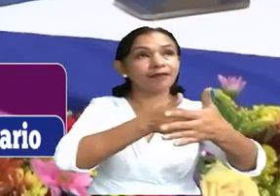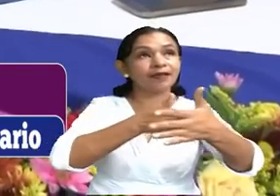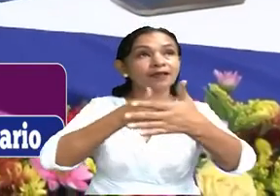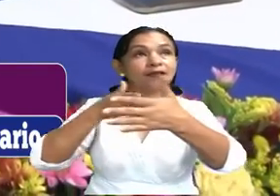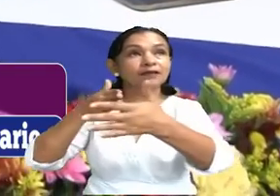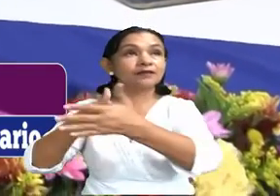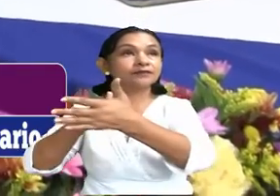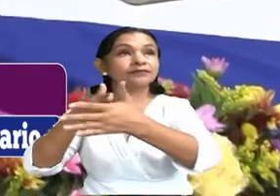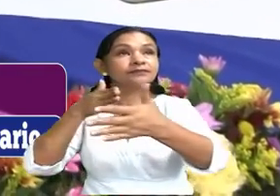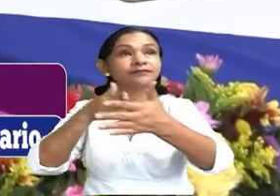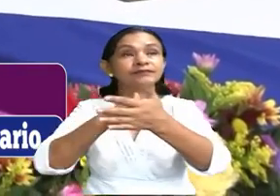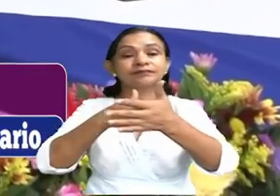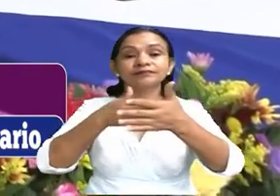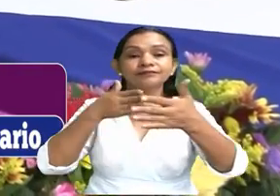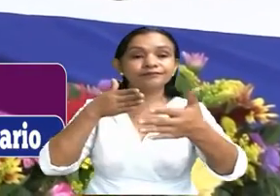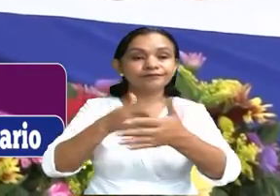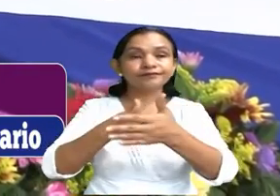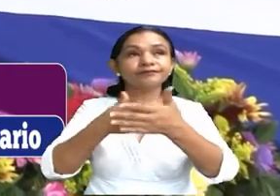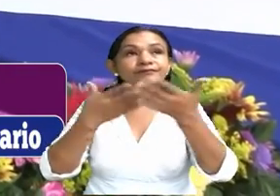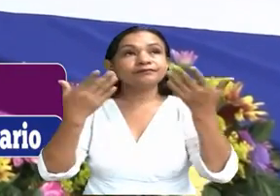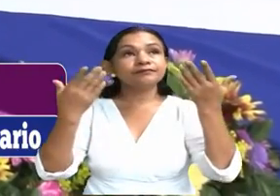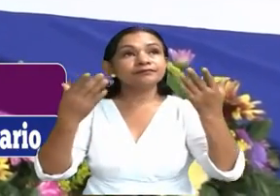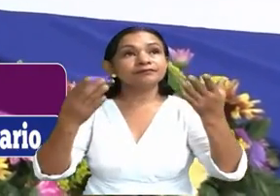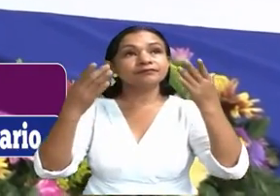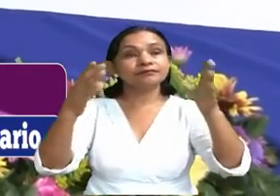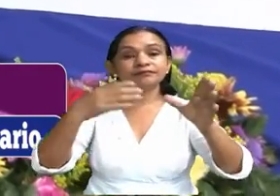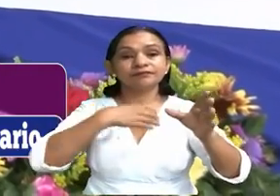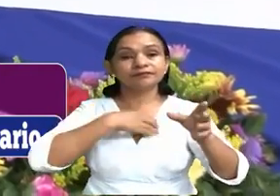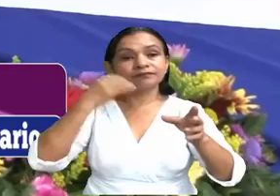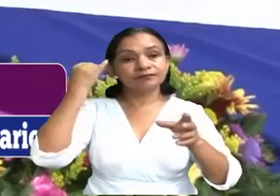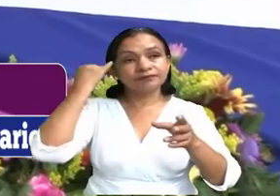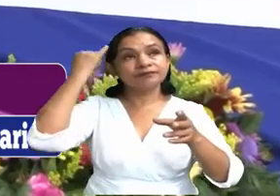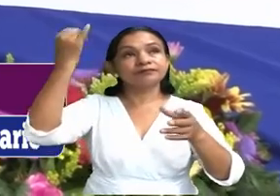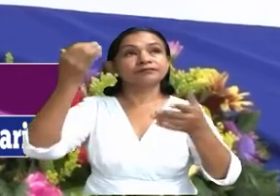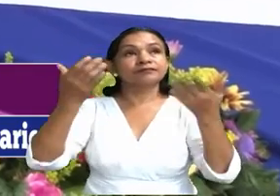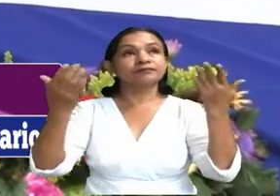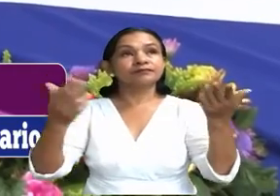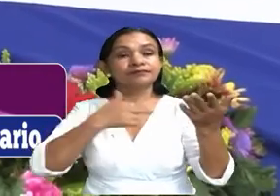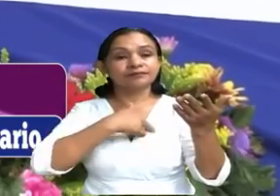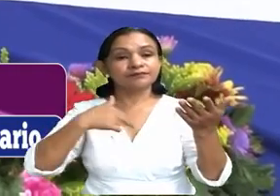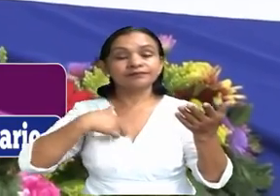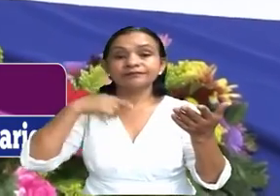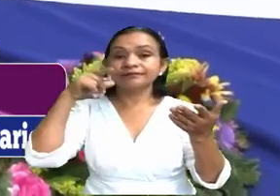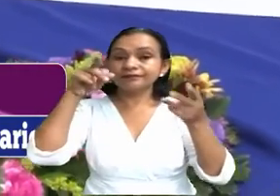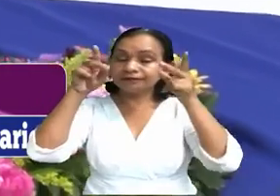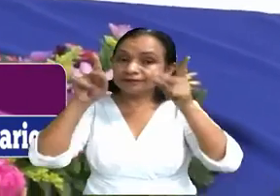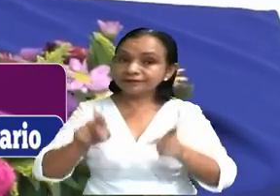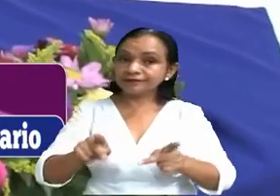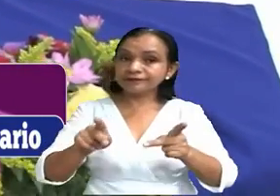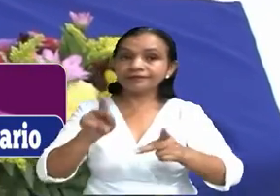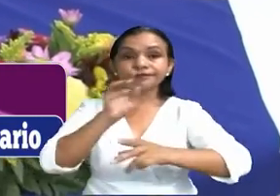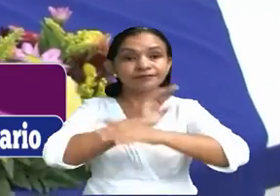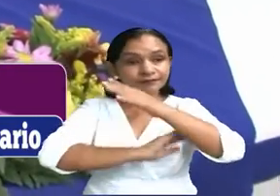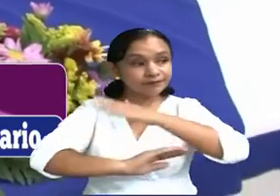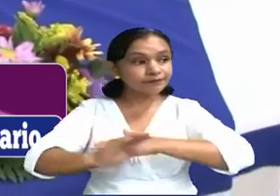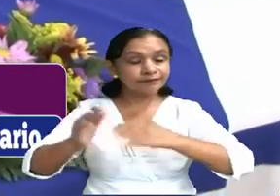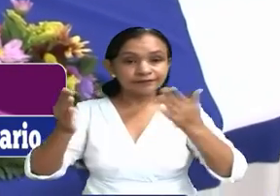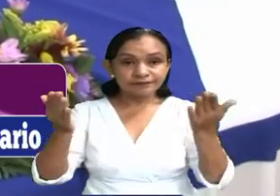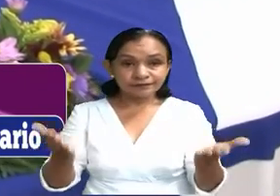nos limitan las oportunidades por cuestiones de actitudes o barreras, okay, es ahí donde a la persona que tiene una